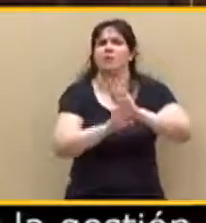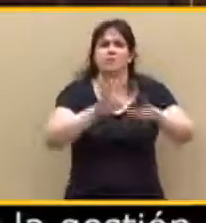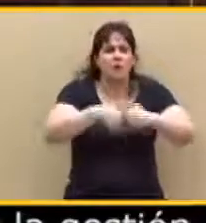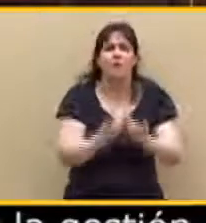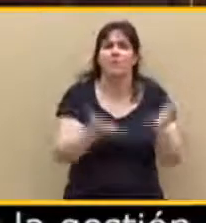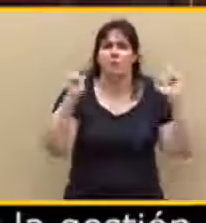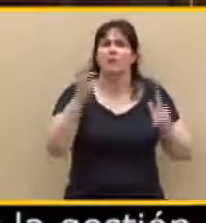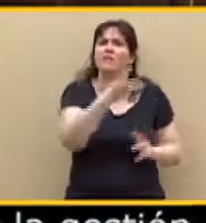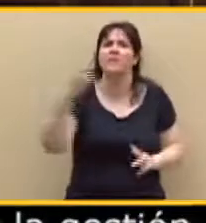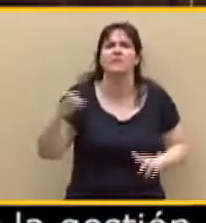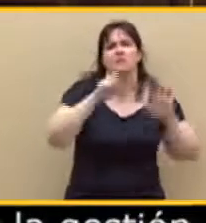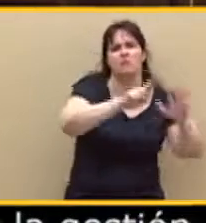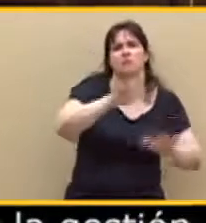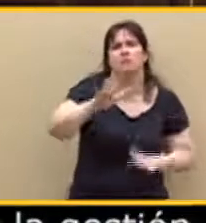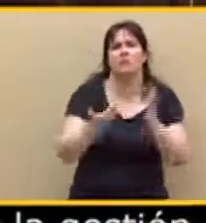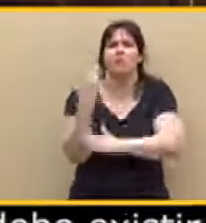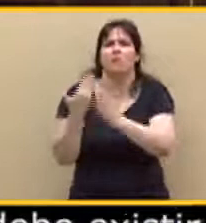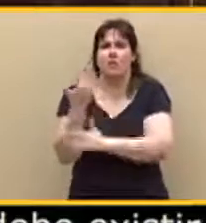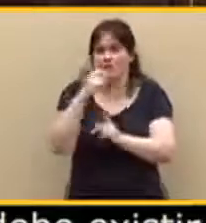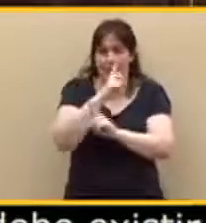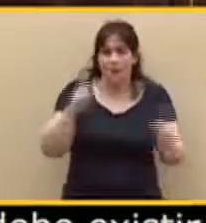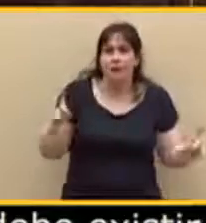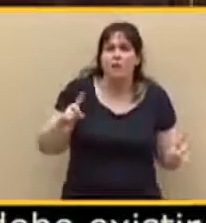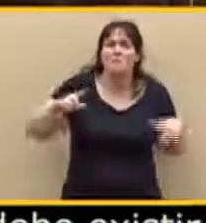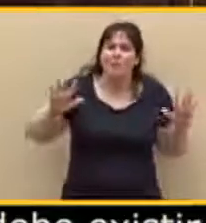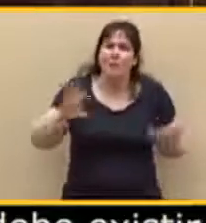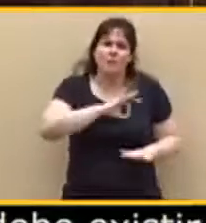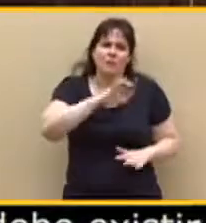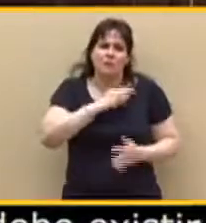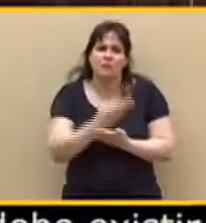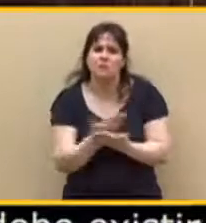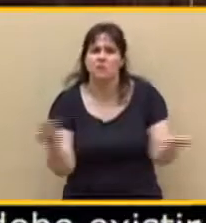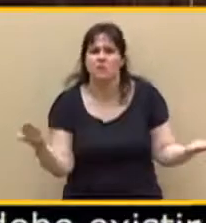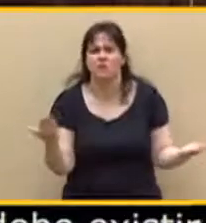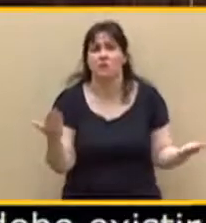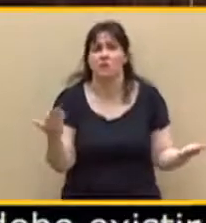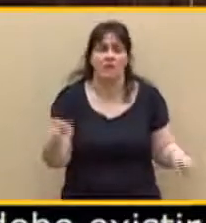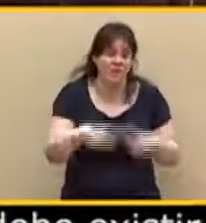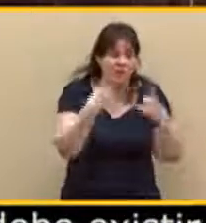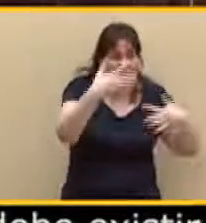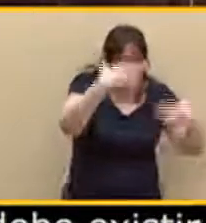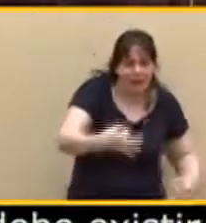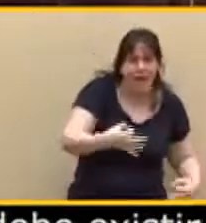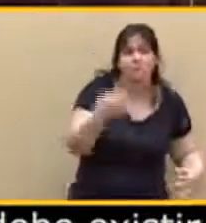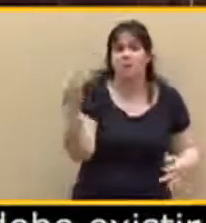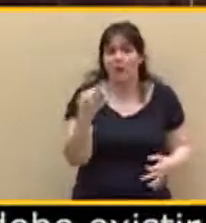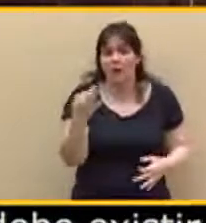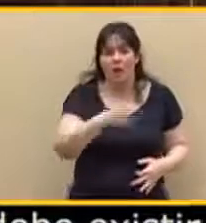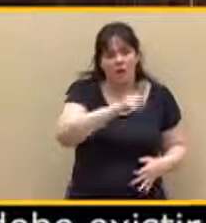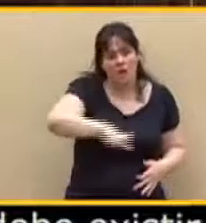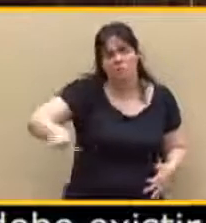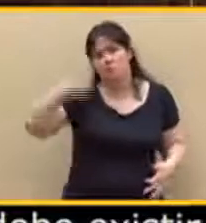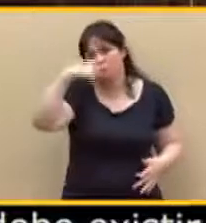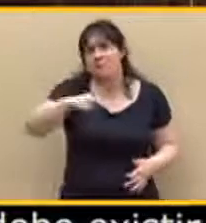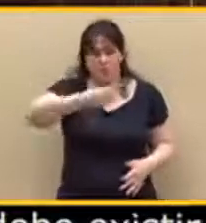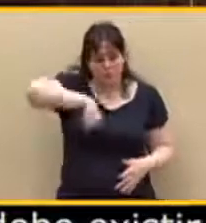365 días al año. Pero, señorías, creamos lo que creamos, la gente sabe que nosotros hacemos lo que decimos,